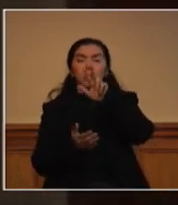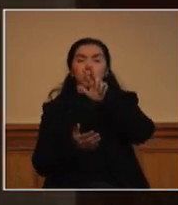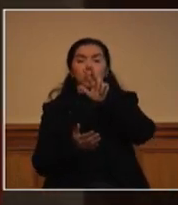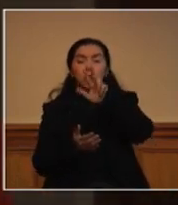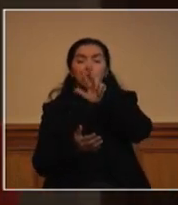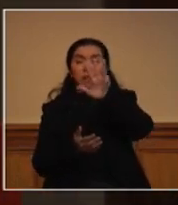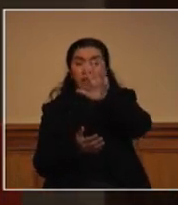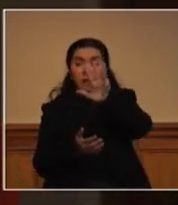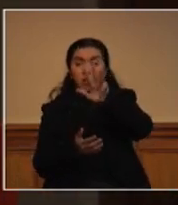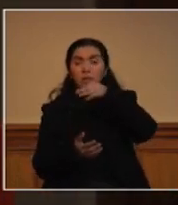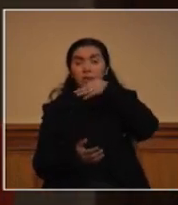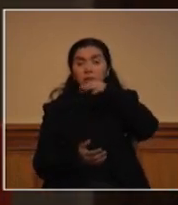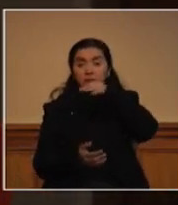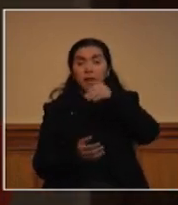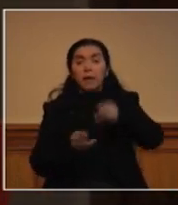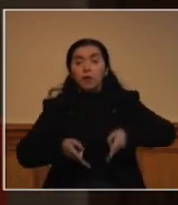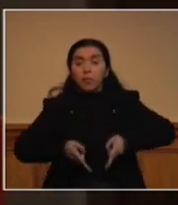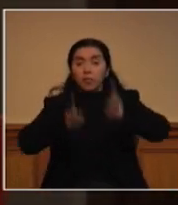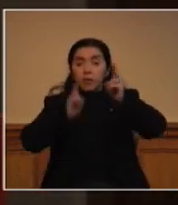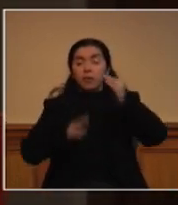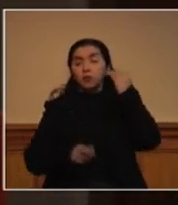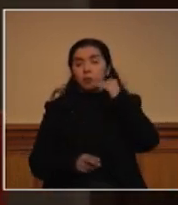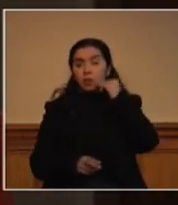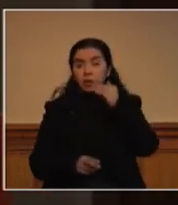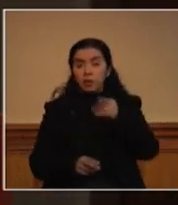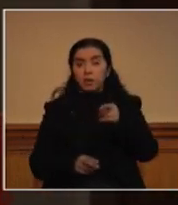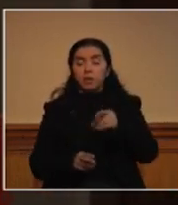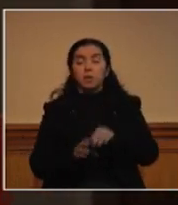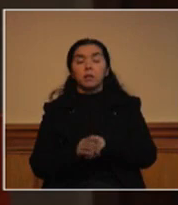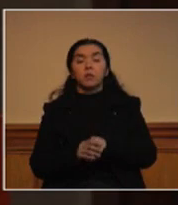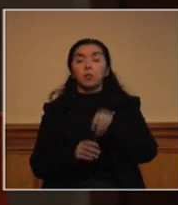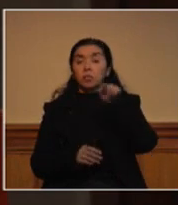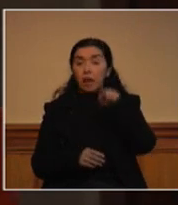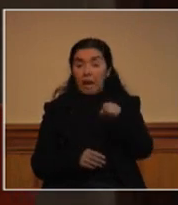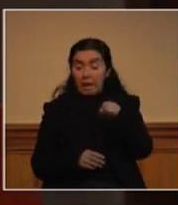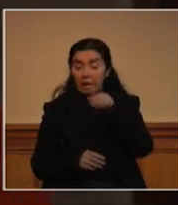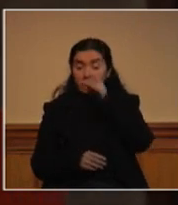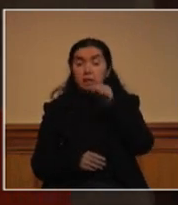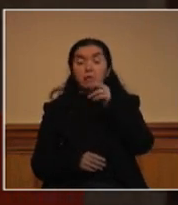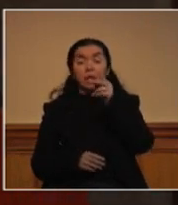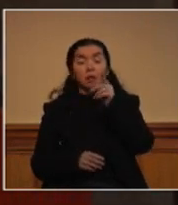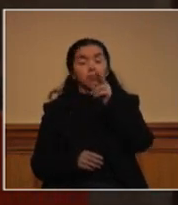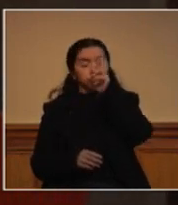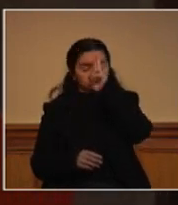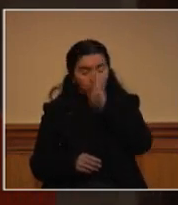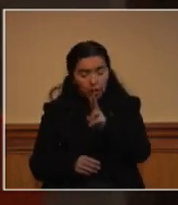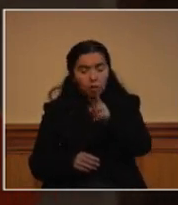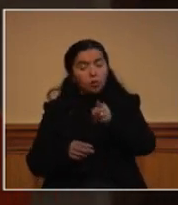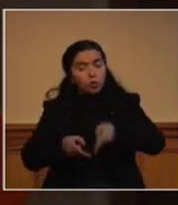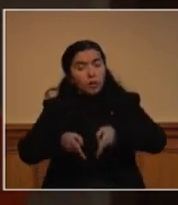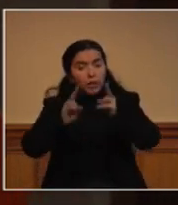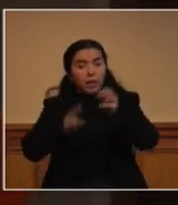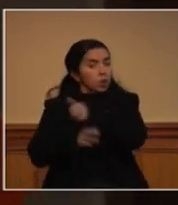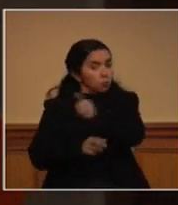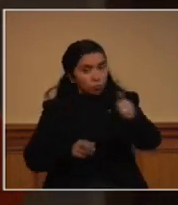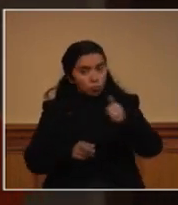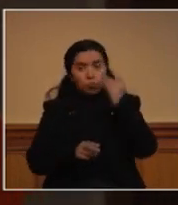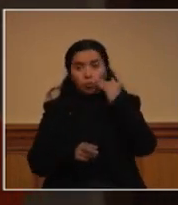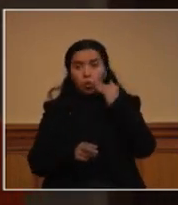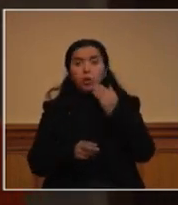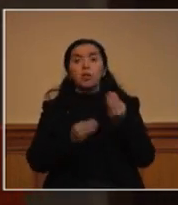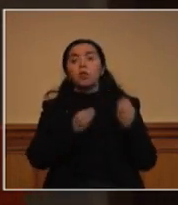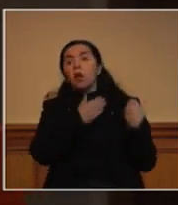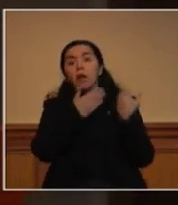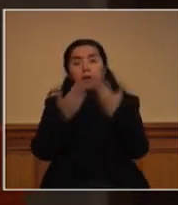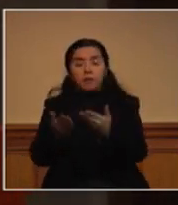1989 tenemos la Declaración de los Derechos del Niño, por medio de la cual se reconoce el derecho de todos los niños a recibir